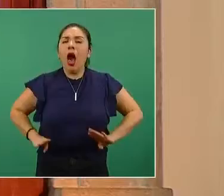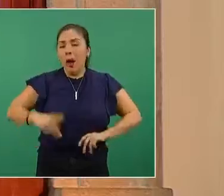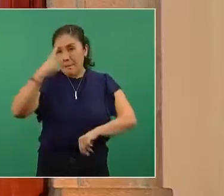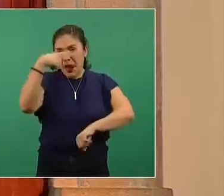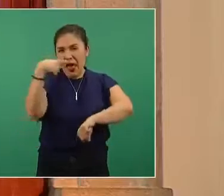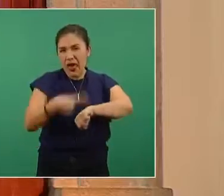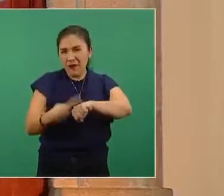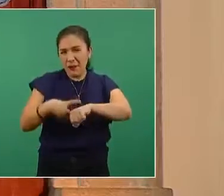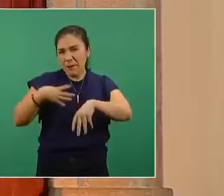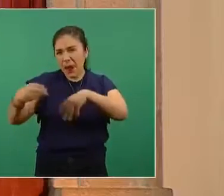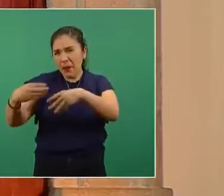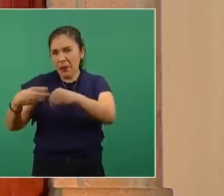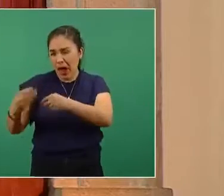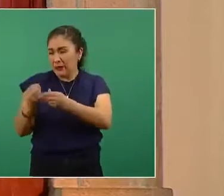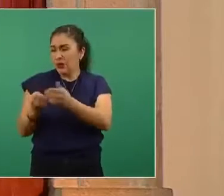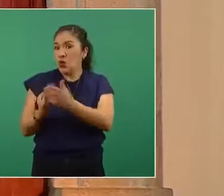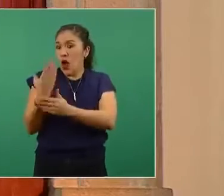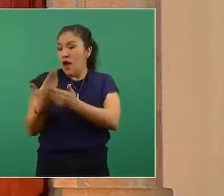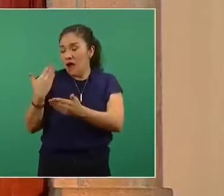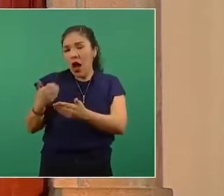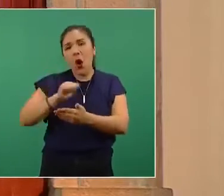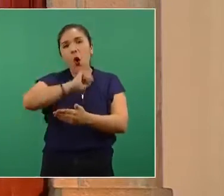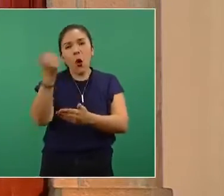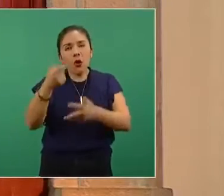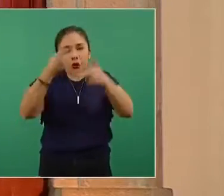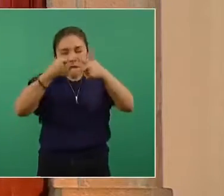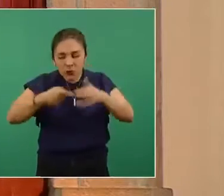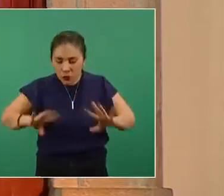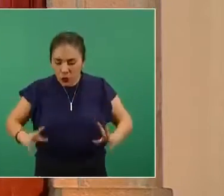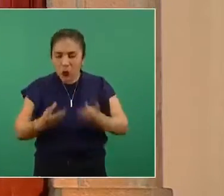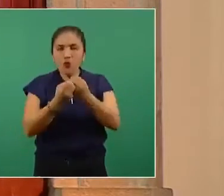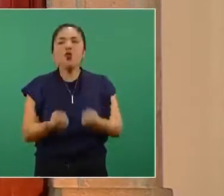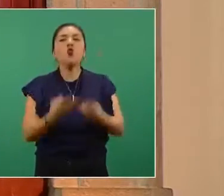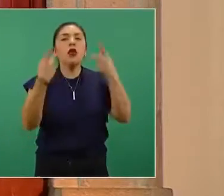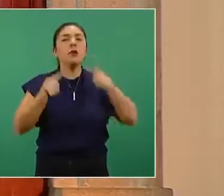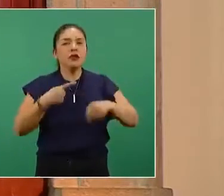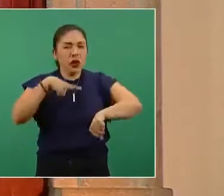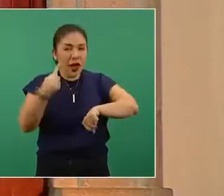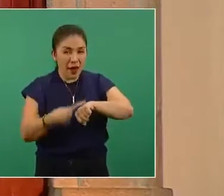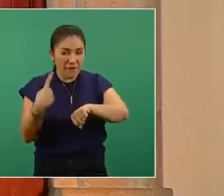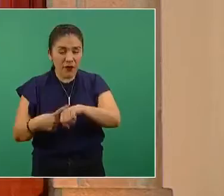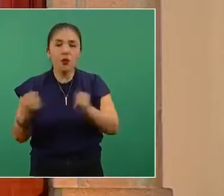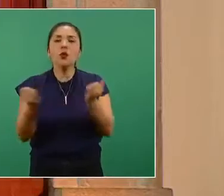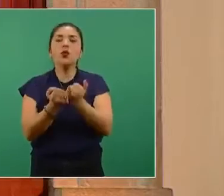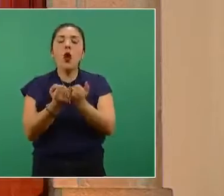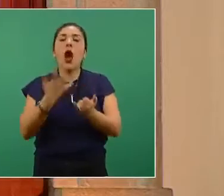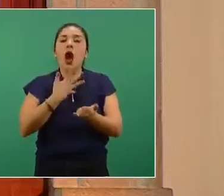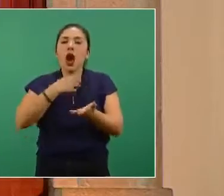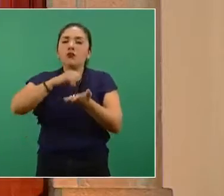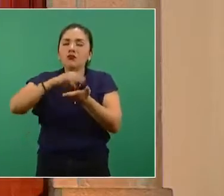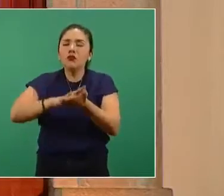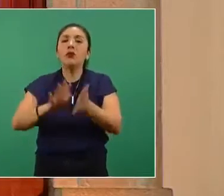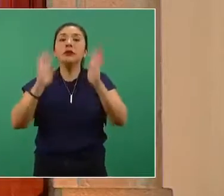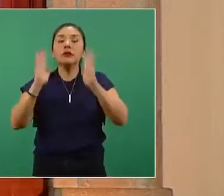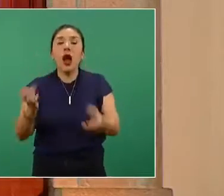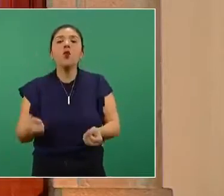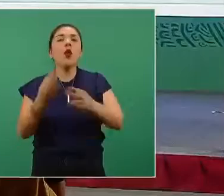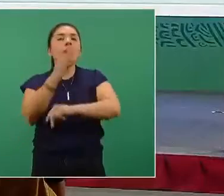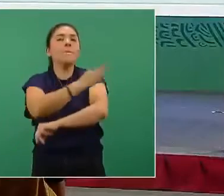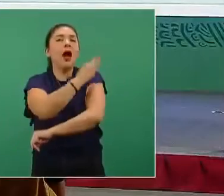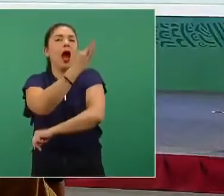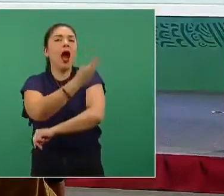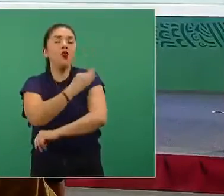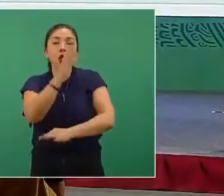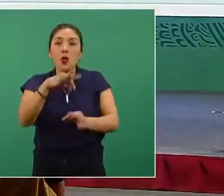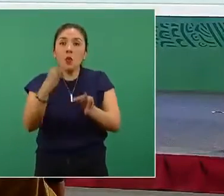reciente y la cantidad de casos estimados hasta el momento de toda la pandemia, También el número de esquemas completos de vacunación que ya